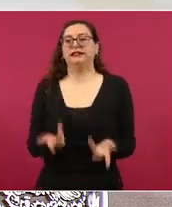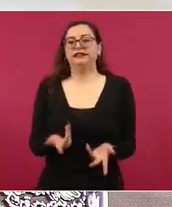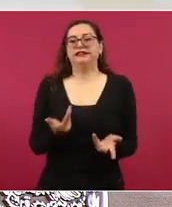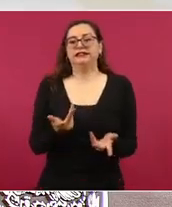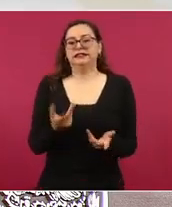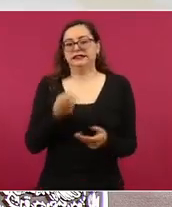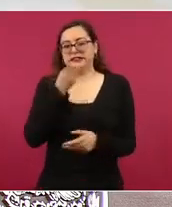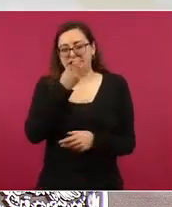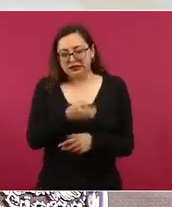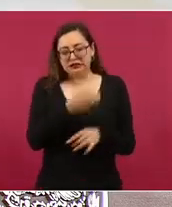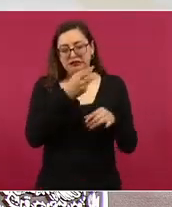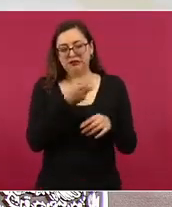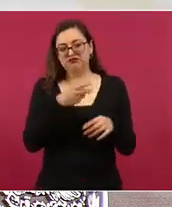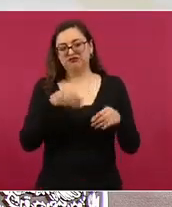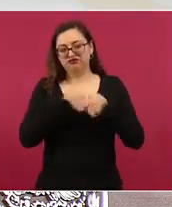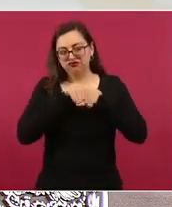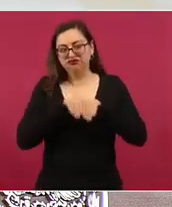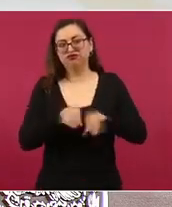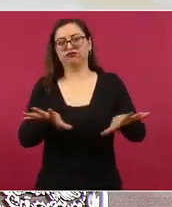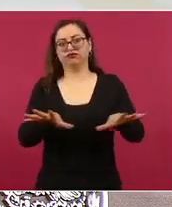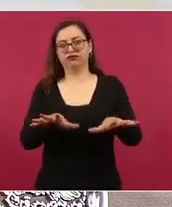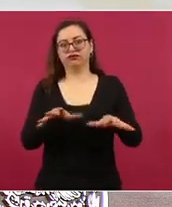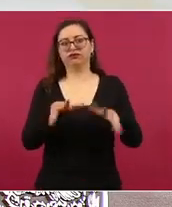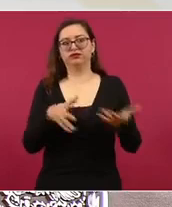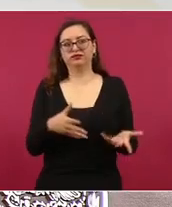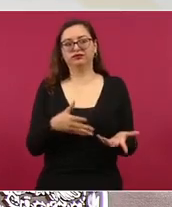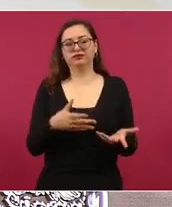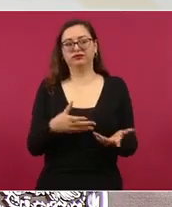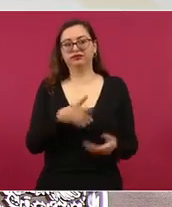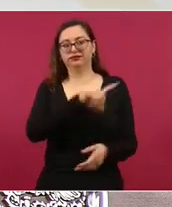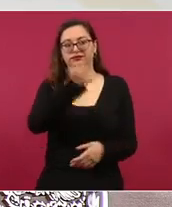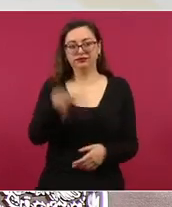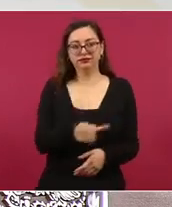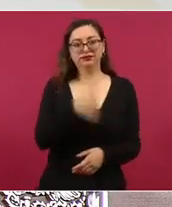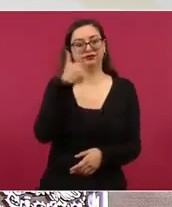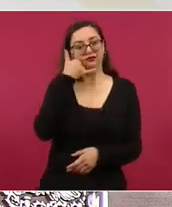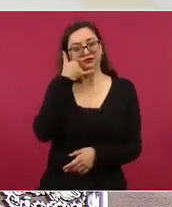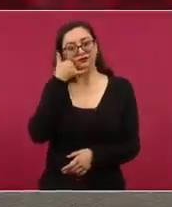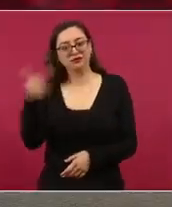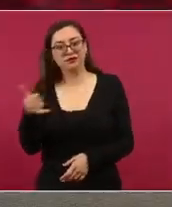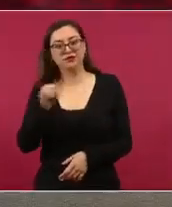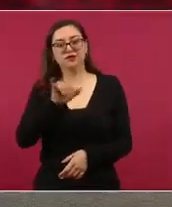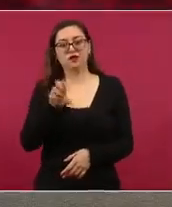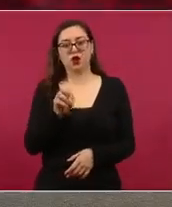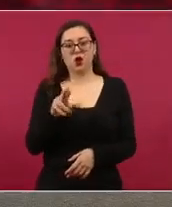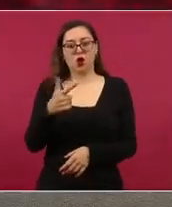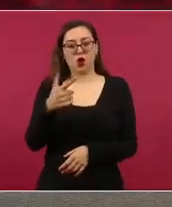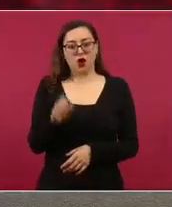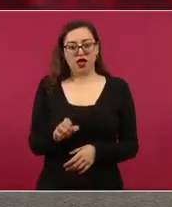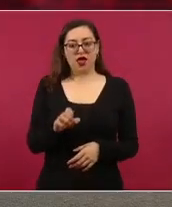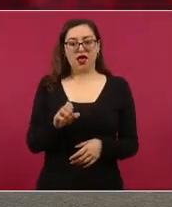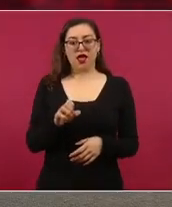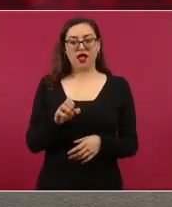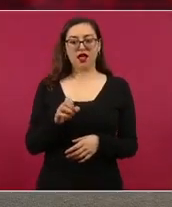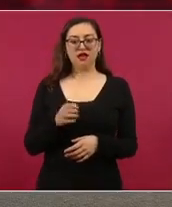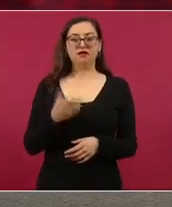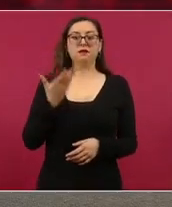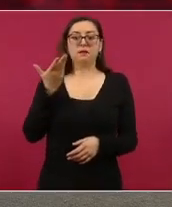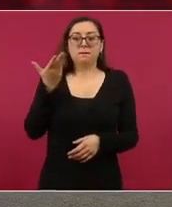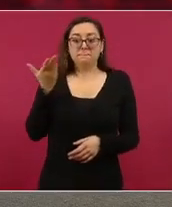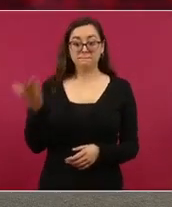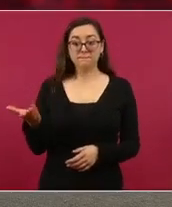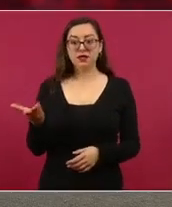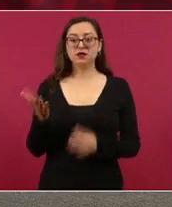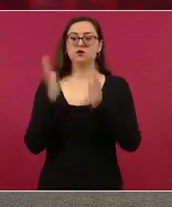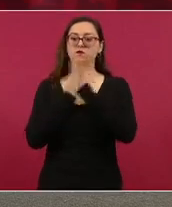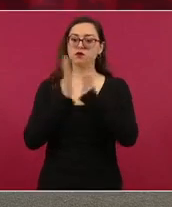información, después Decio de María le marca precisamente a Jorge y le pide que le